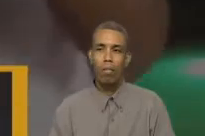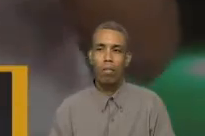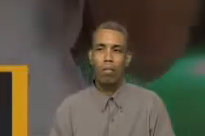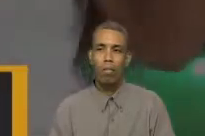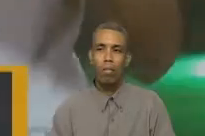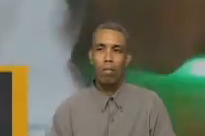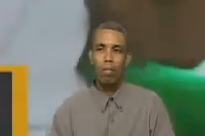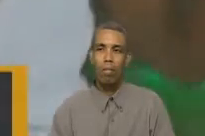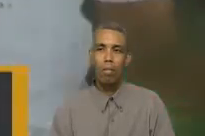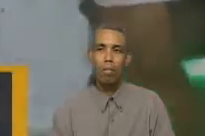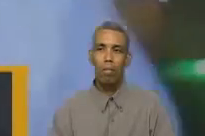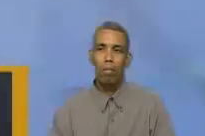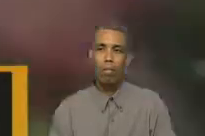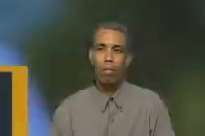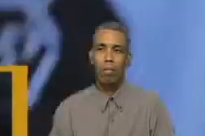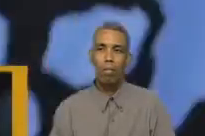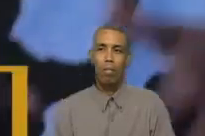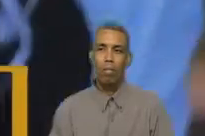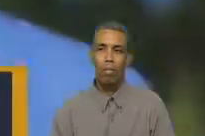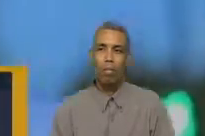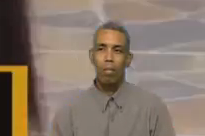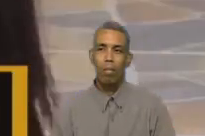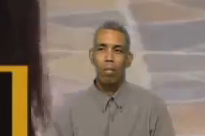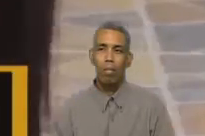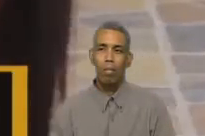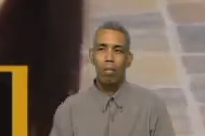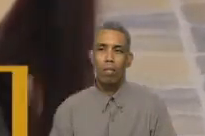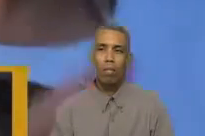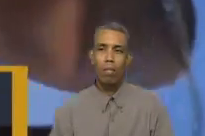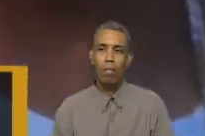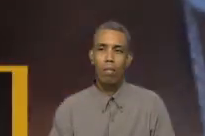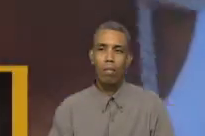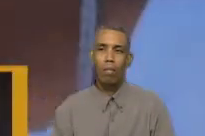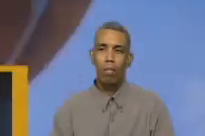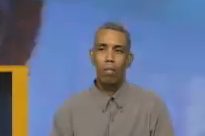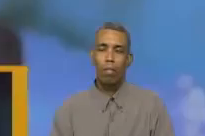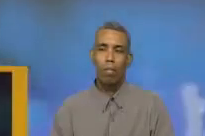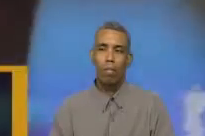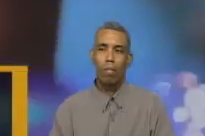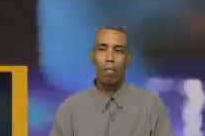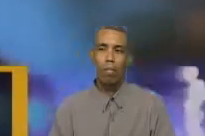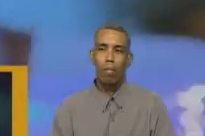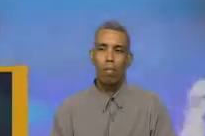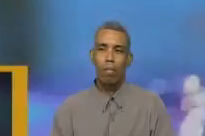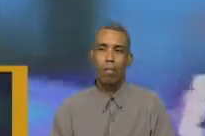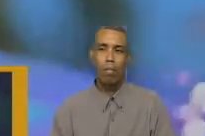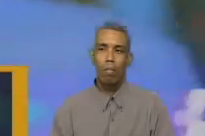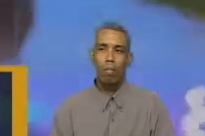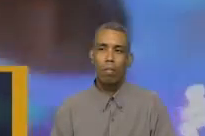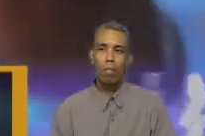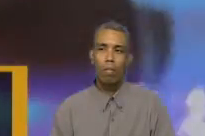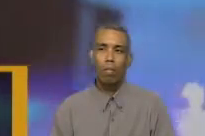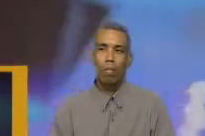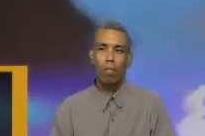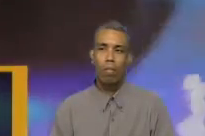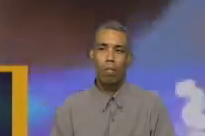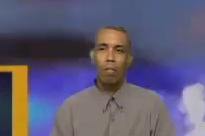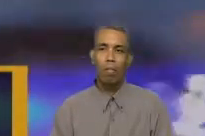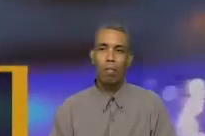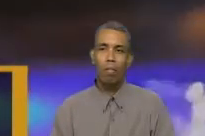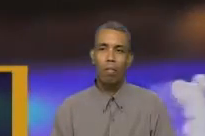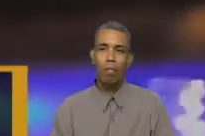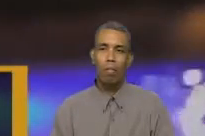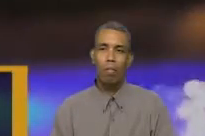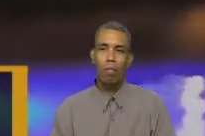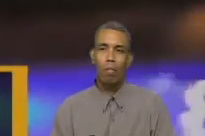pasó de moda. No le pasa por la mente volverse a enamorar, dice que mal le pagaron, que con eso ya no va, que ahora la pasa muy